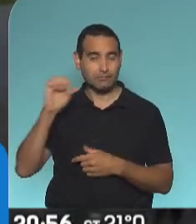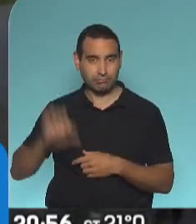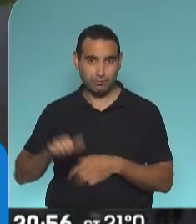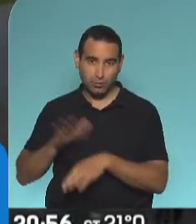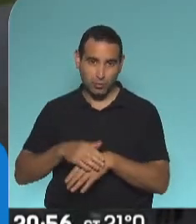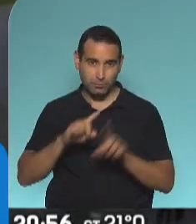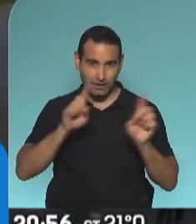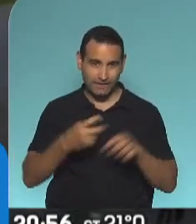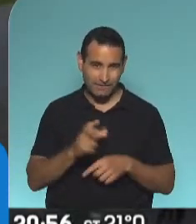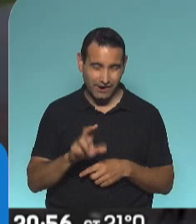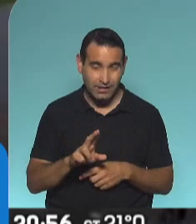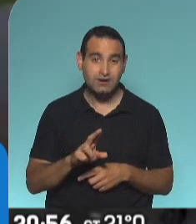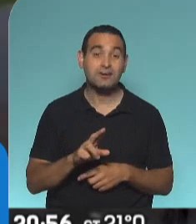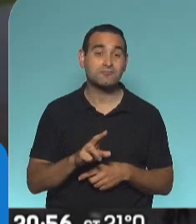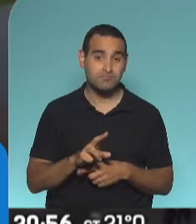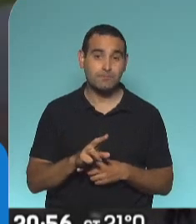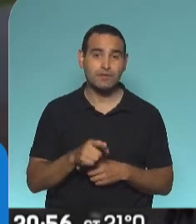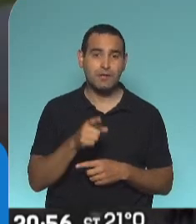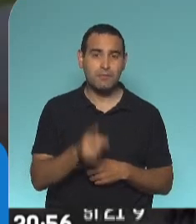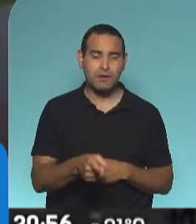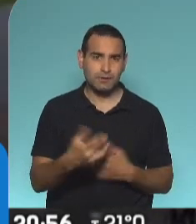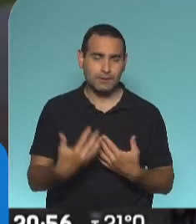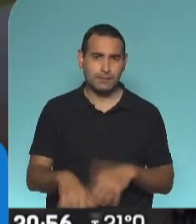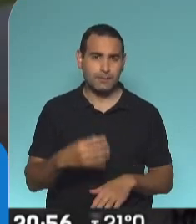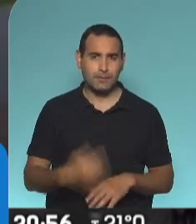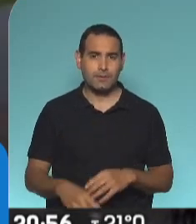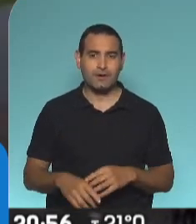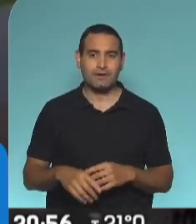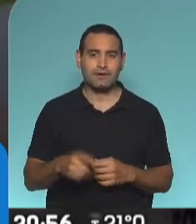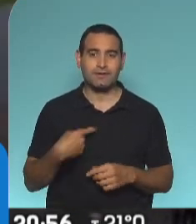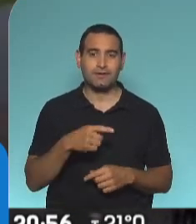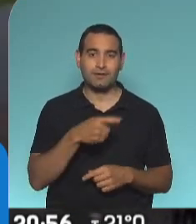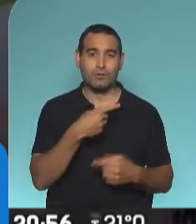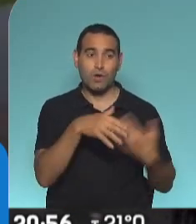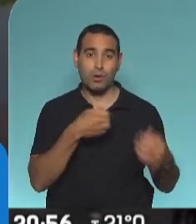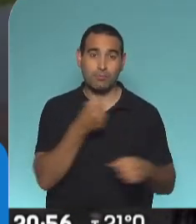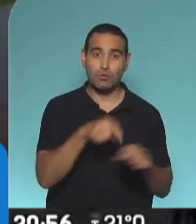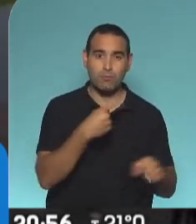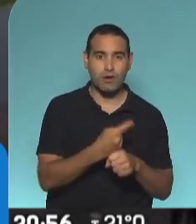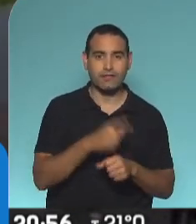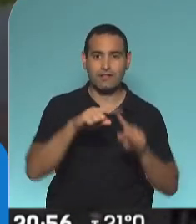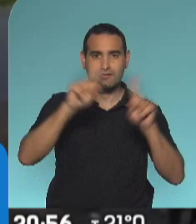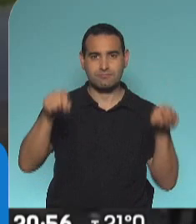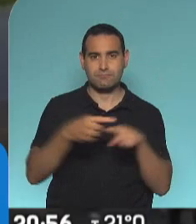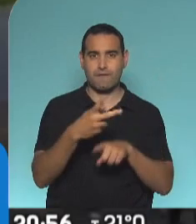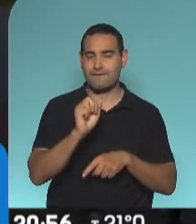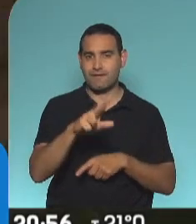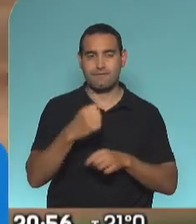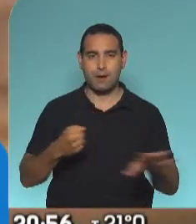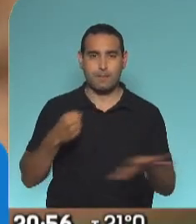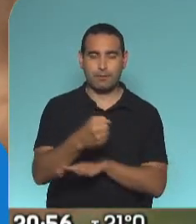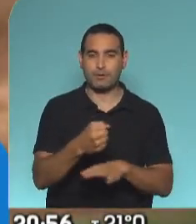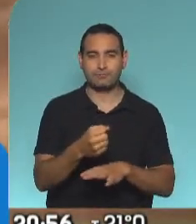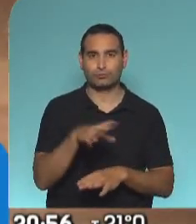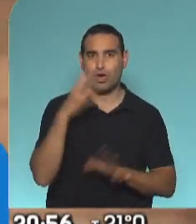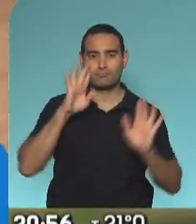quiere, para muchos y demás. Bueno, le dio con todo, no le pudo pegar a un rival, se la agarró con el monitor del VAR. Y encima lo